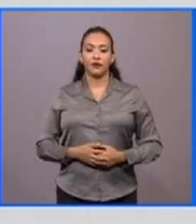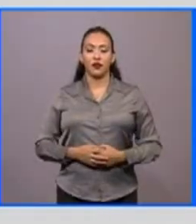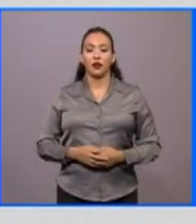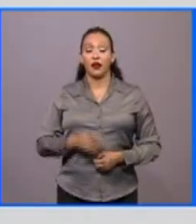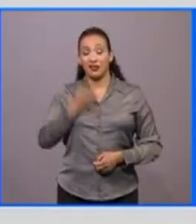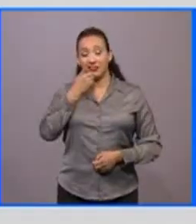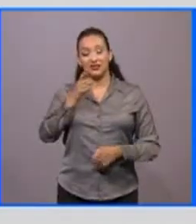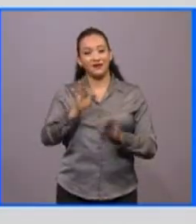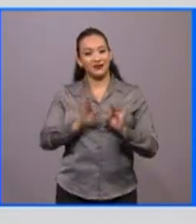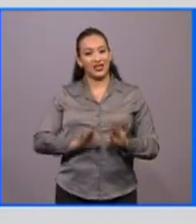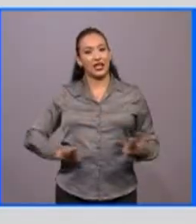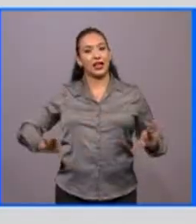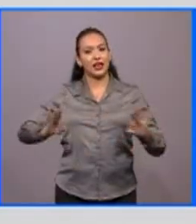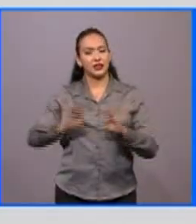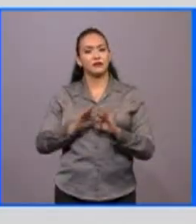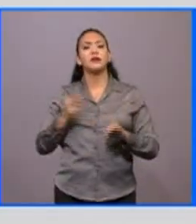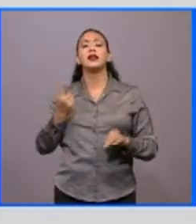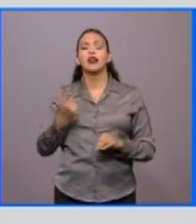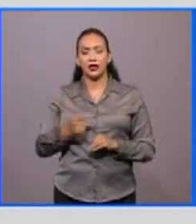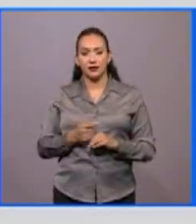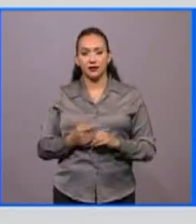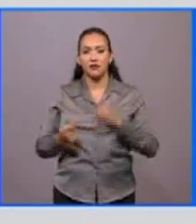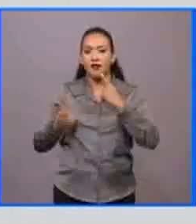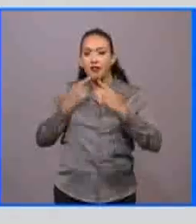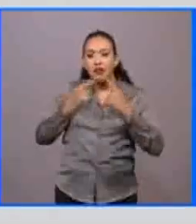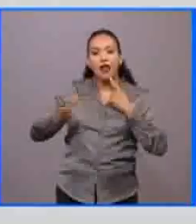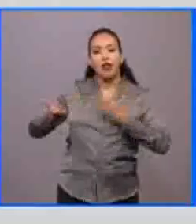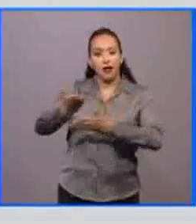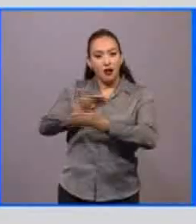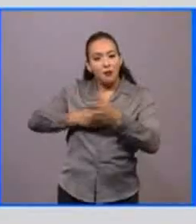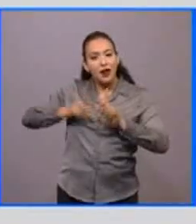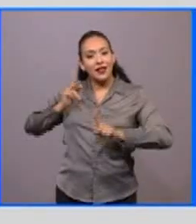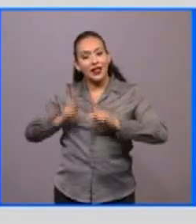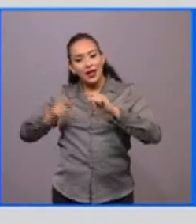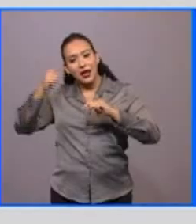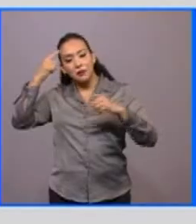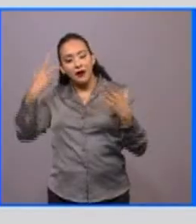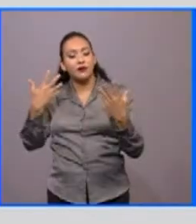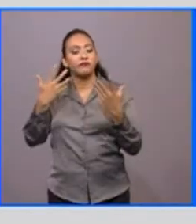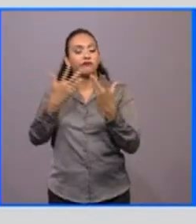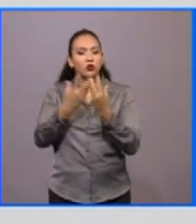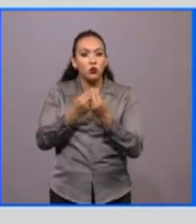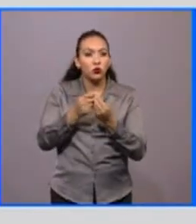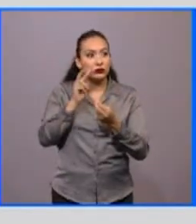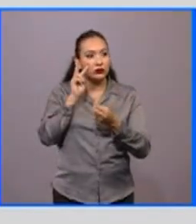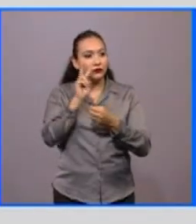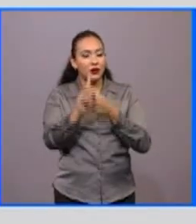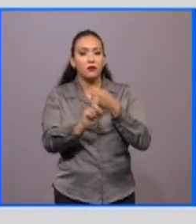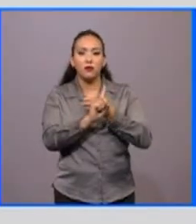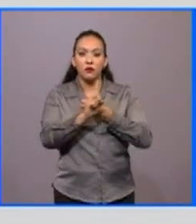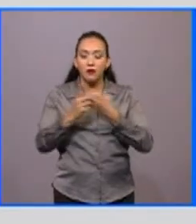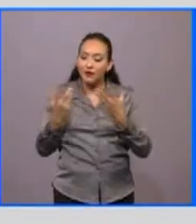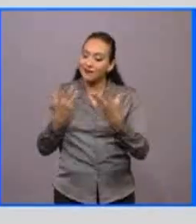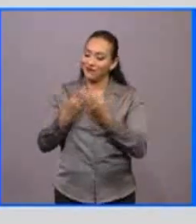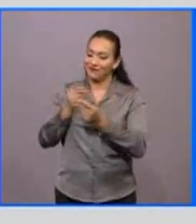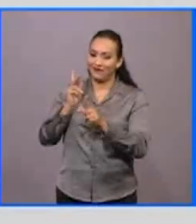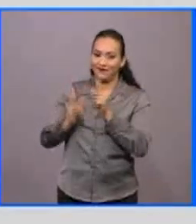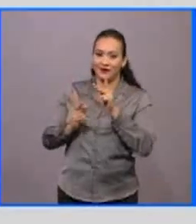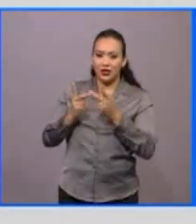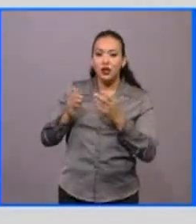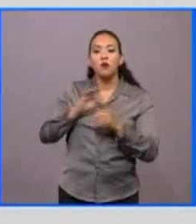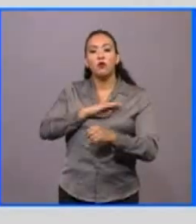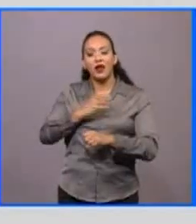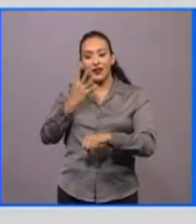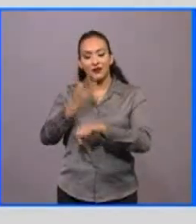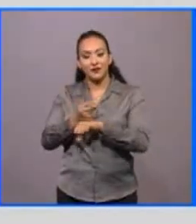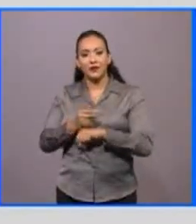Señaló que es importante el diálogo entre los tribunales de la región para encontrar soluciones a problemas que les son comunes. Este encuentro se